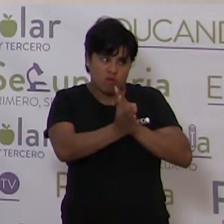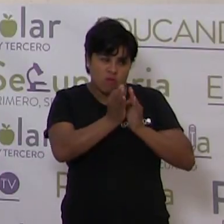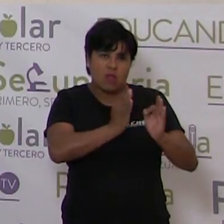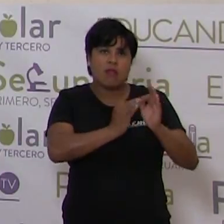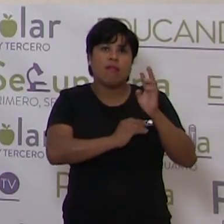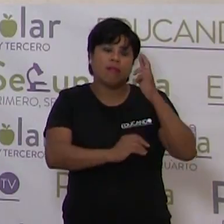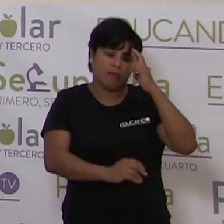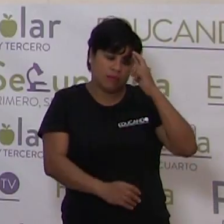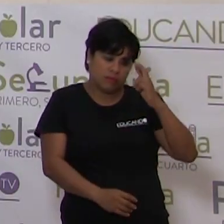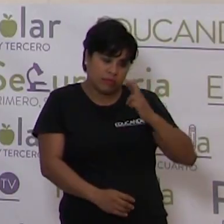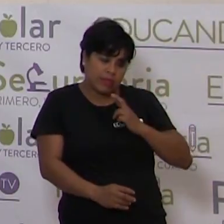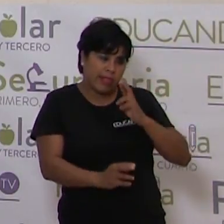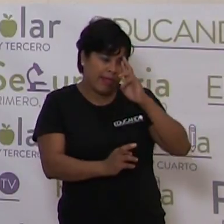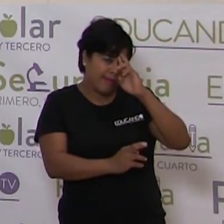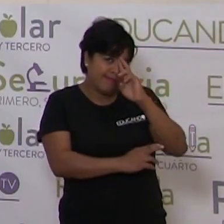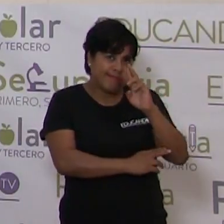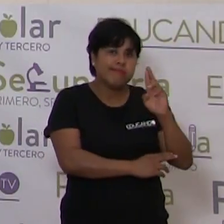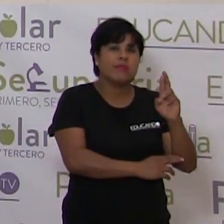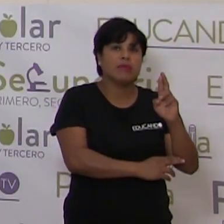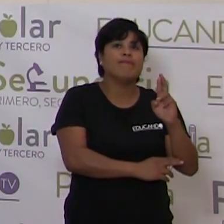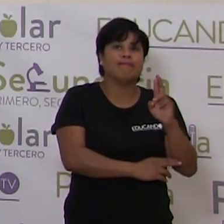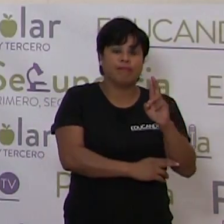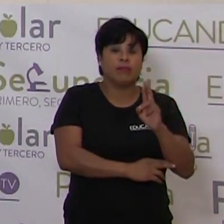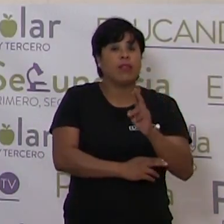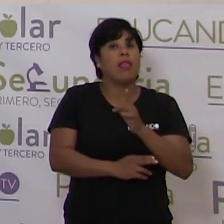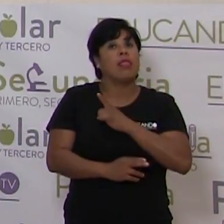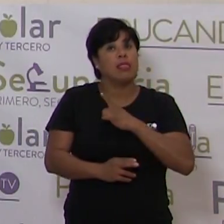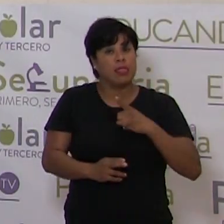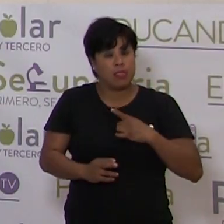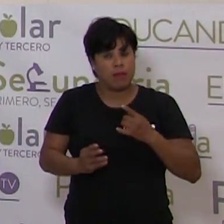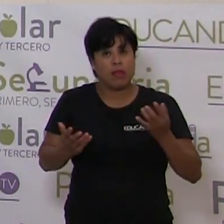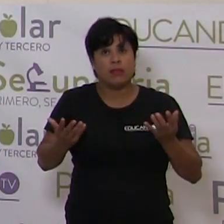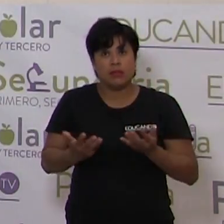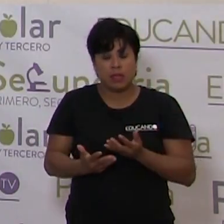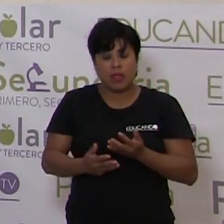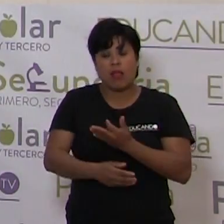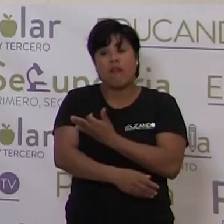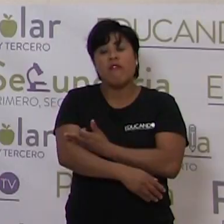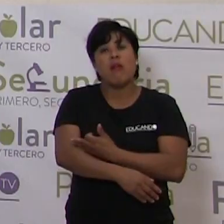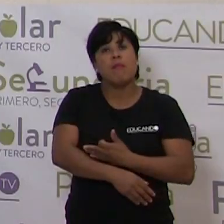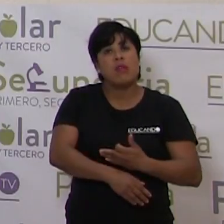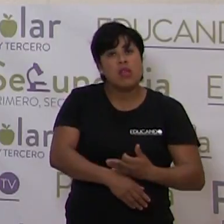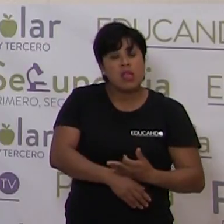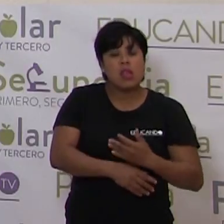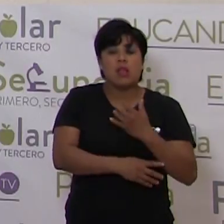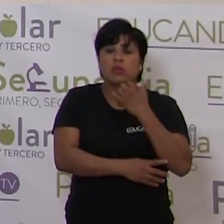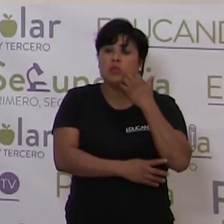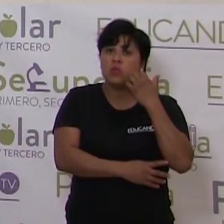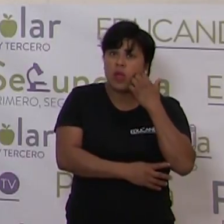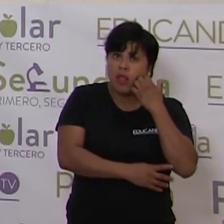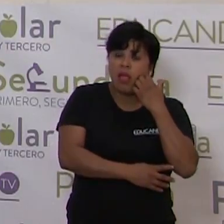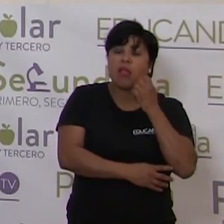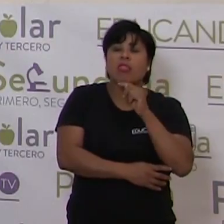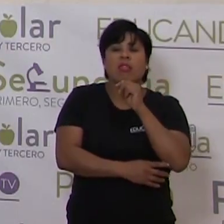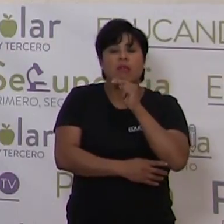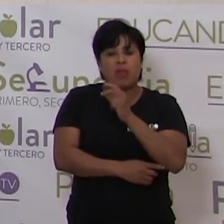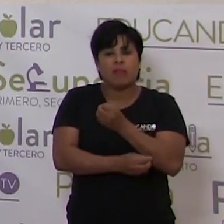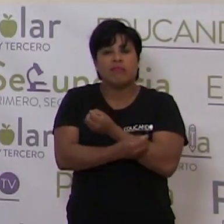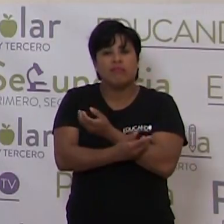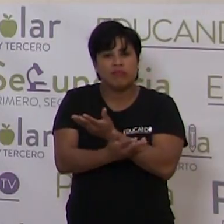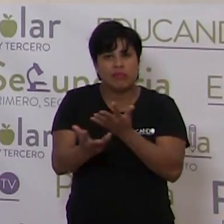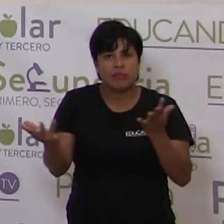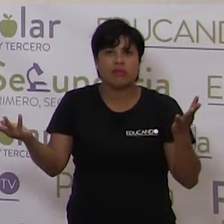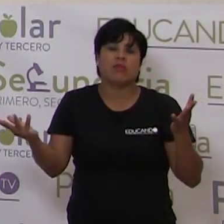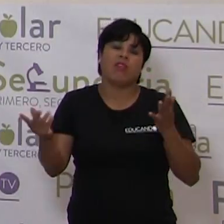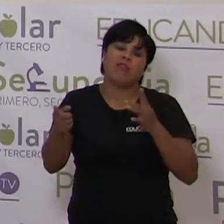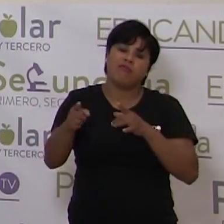un ejercicio bueno. Hagámoslo en la familia, en la escuela y, ¿por qué no?, también en la